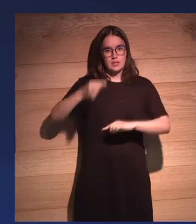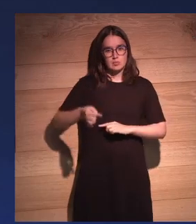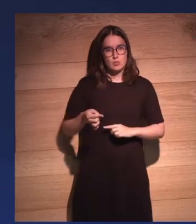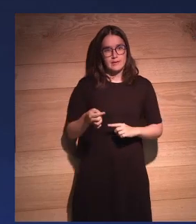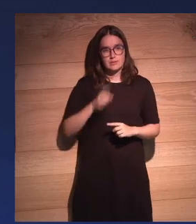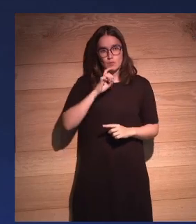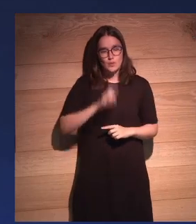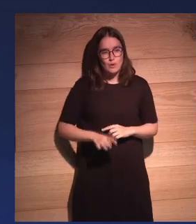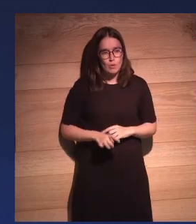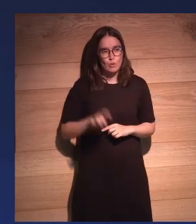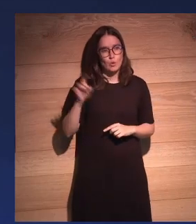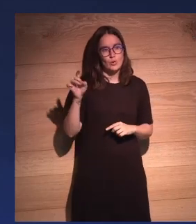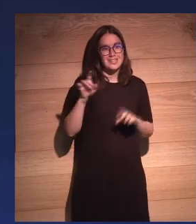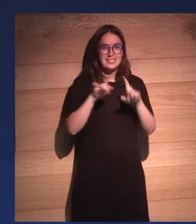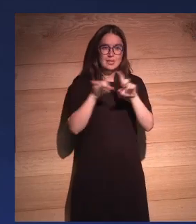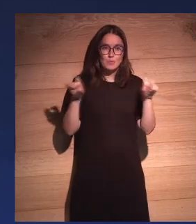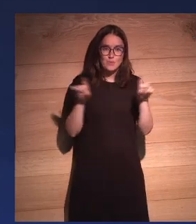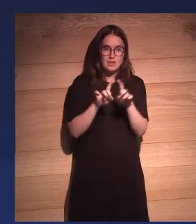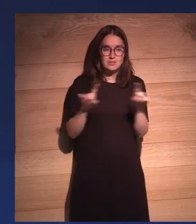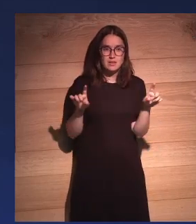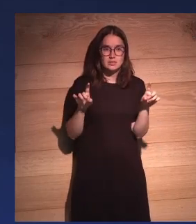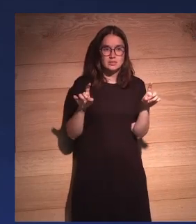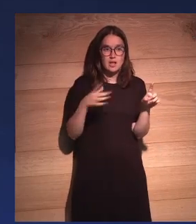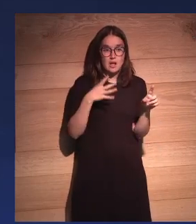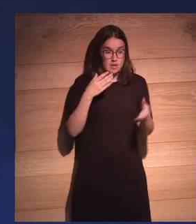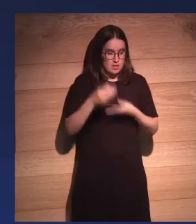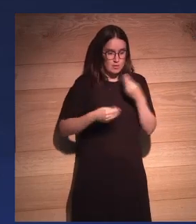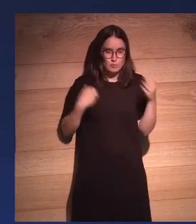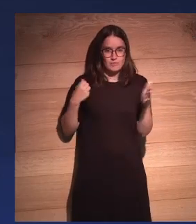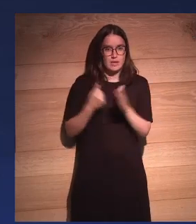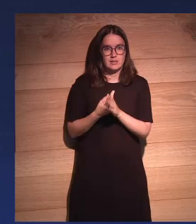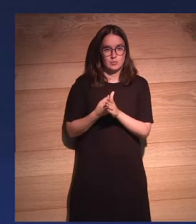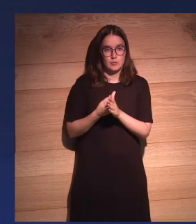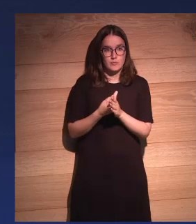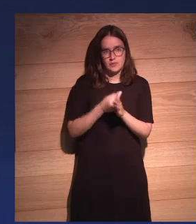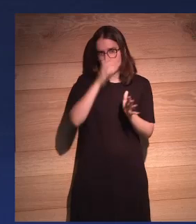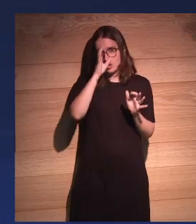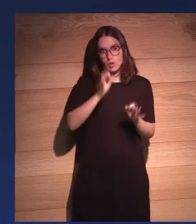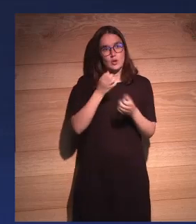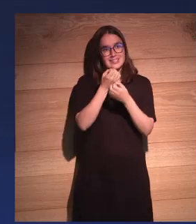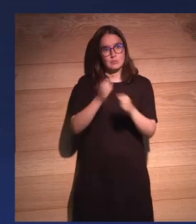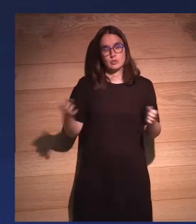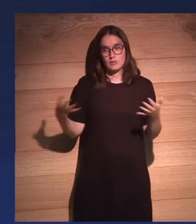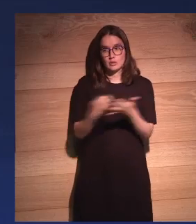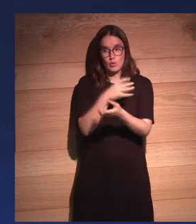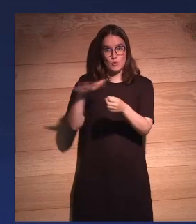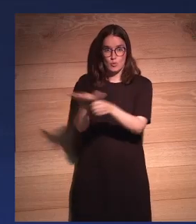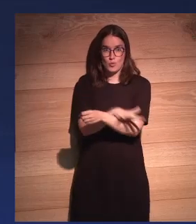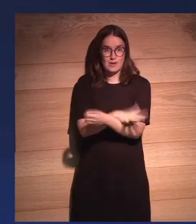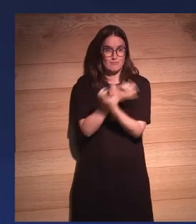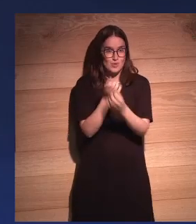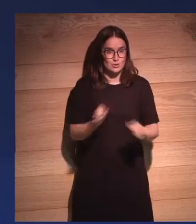pues fundaciones y empresas, pues la verdad es que hacemos todo lo que podemos, ¿no? Evidentemente es imposible llegar a todos los